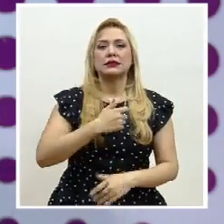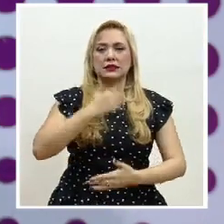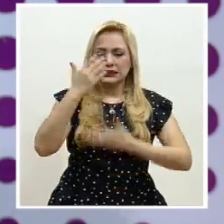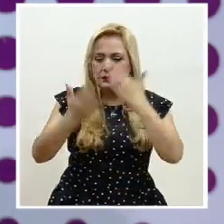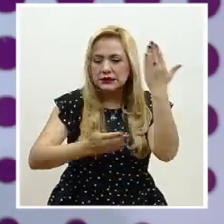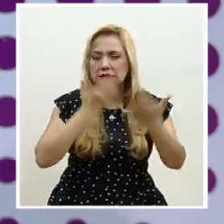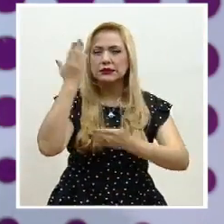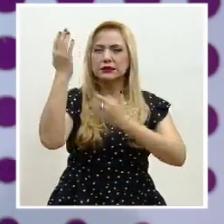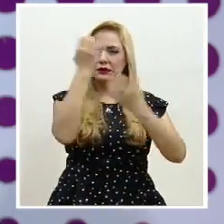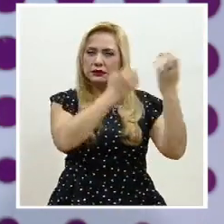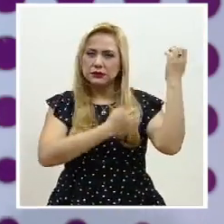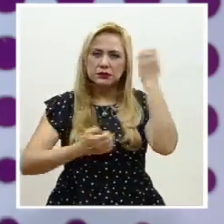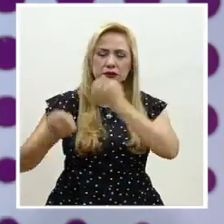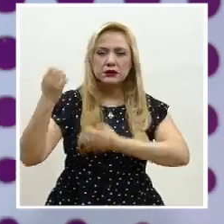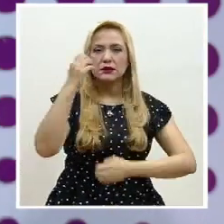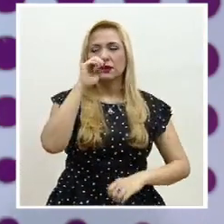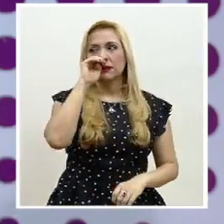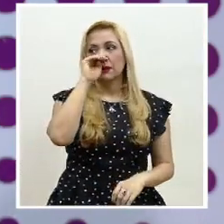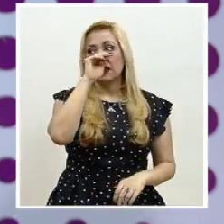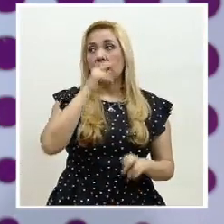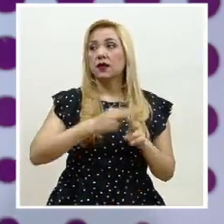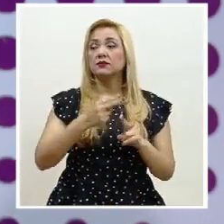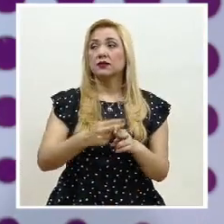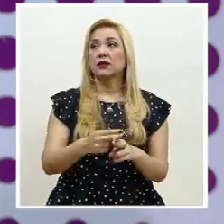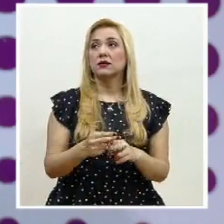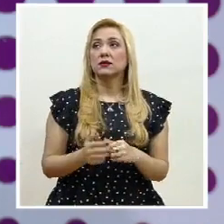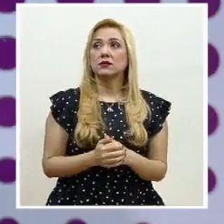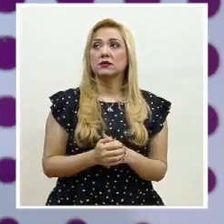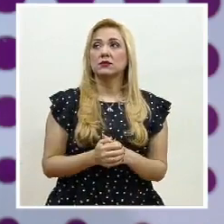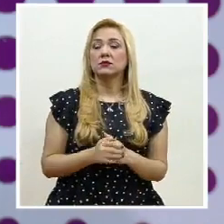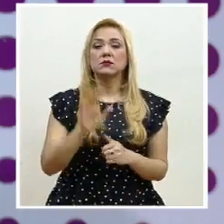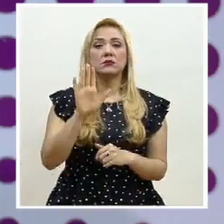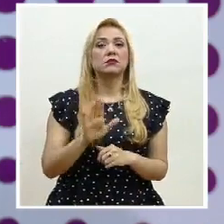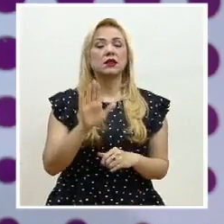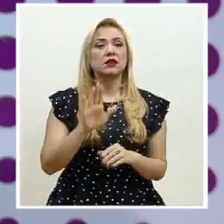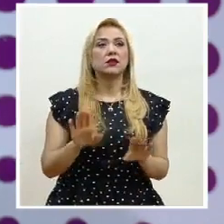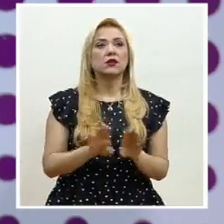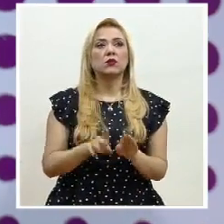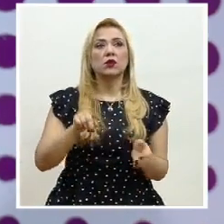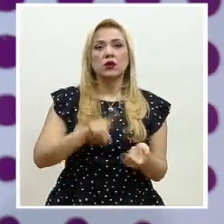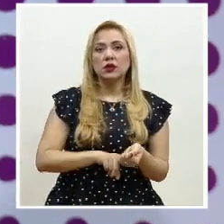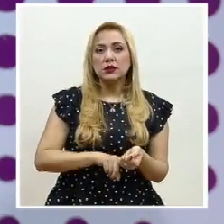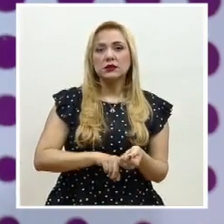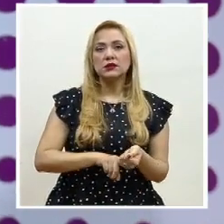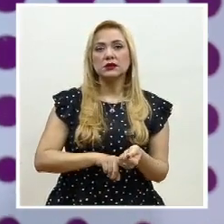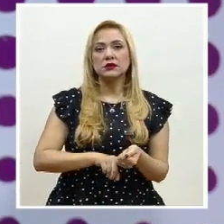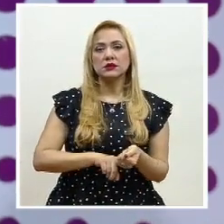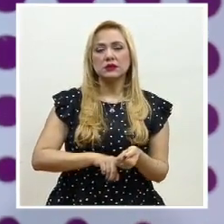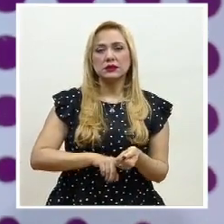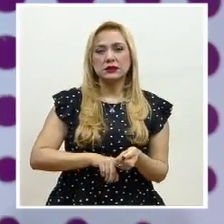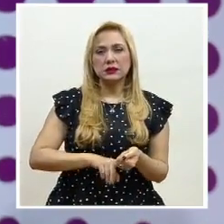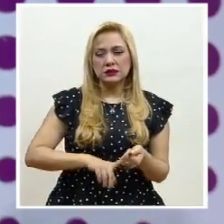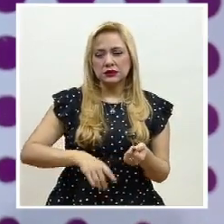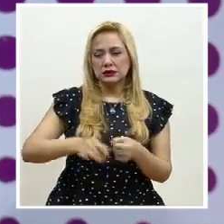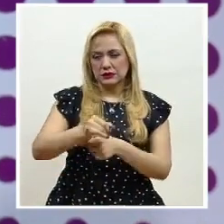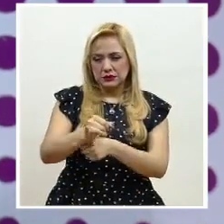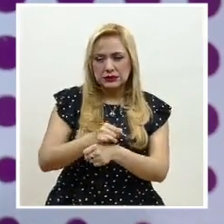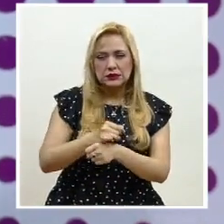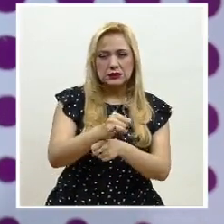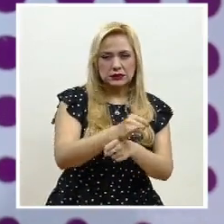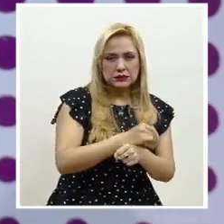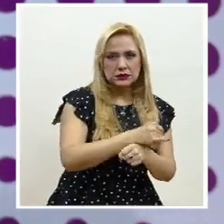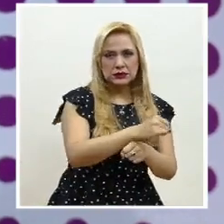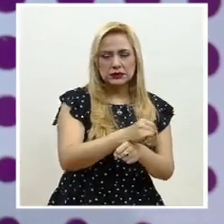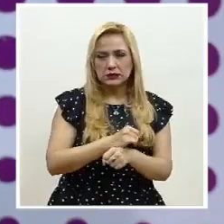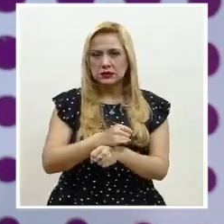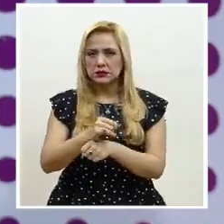por la indagatoria. Incluso lo podemos pensar como un trabajo muy minucioso y muy preciso de investigación, de detectar